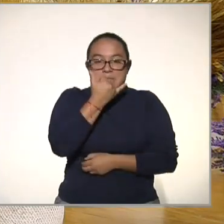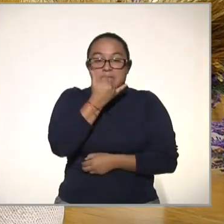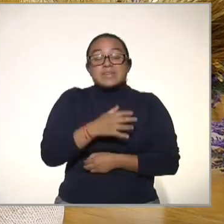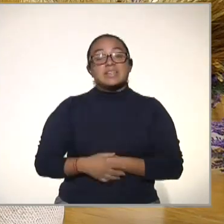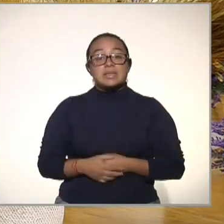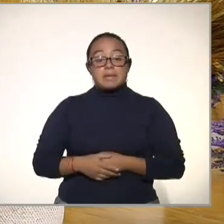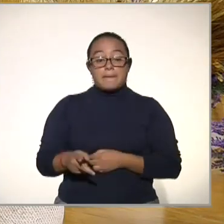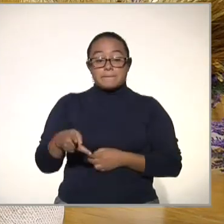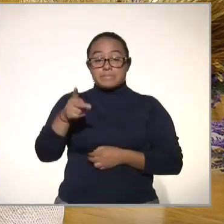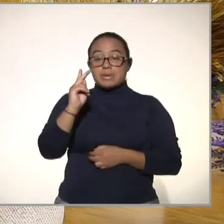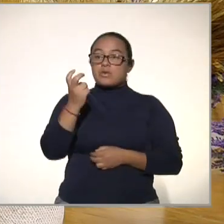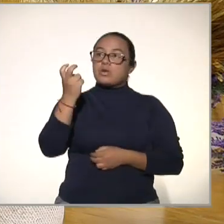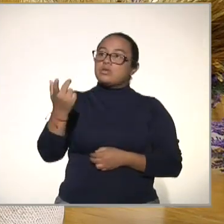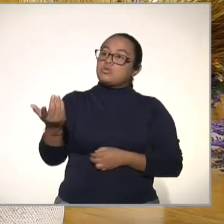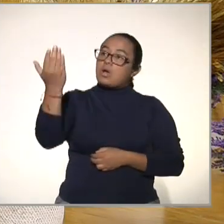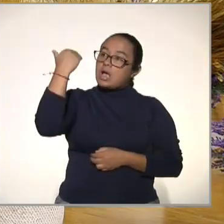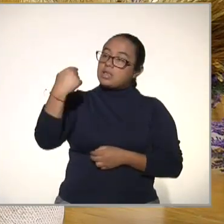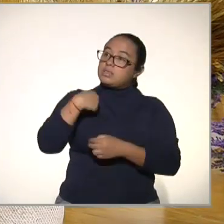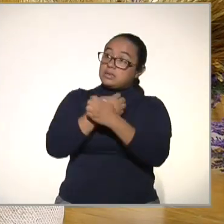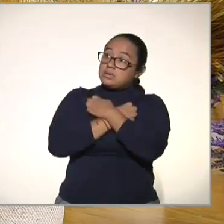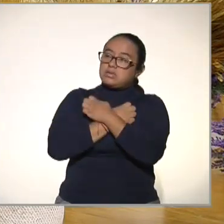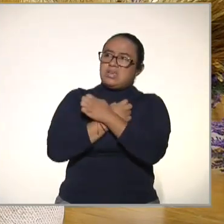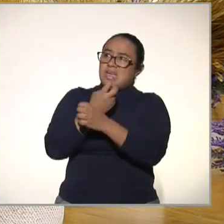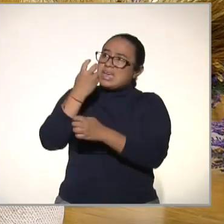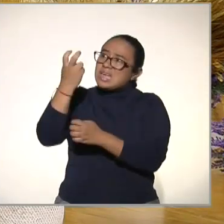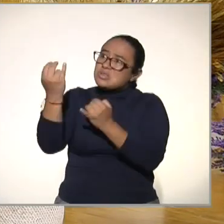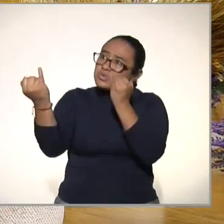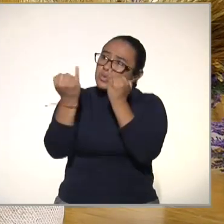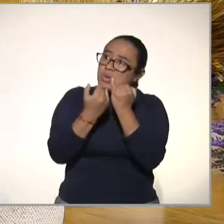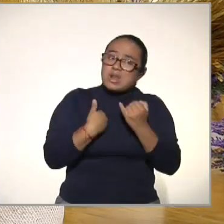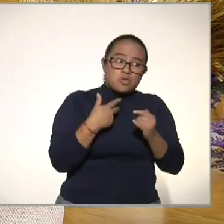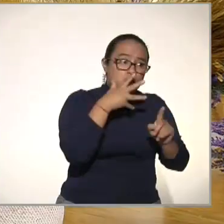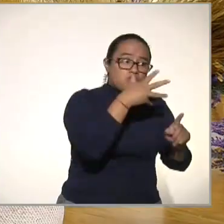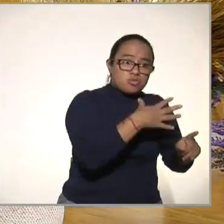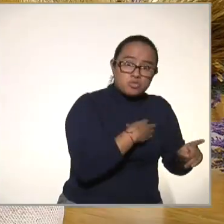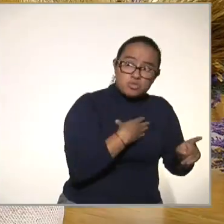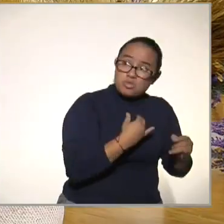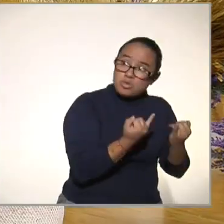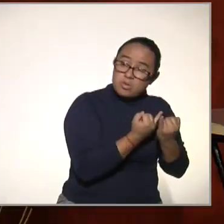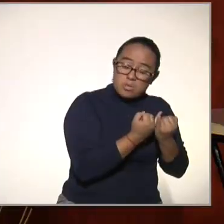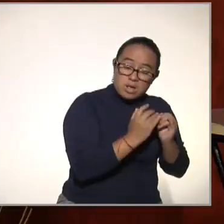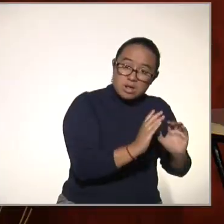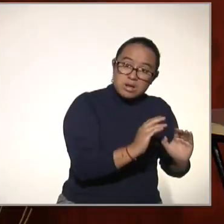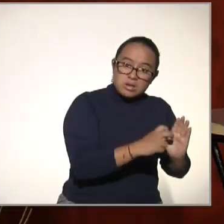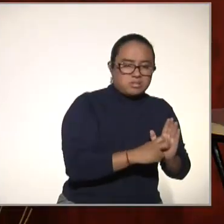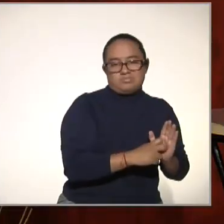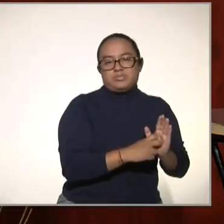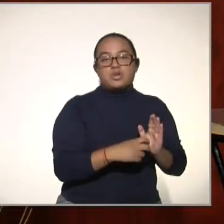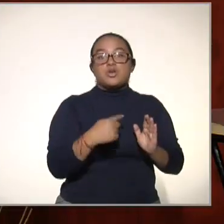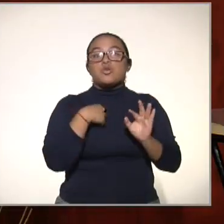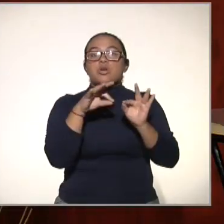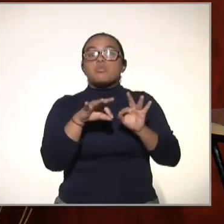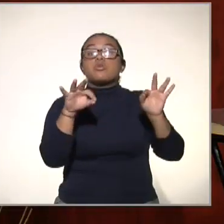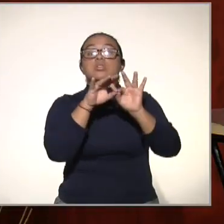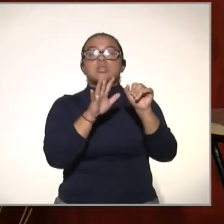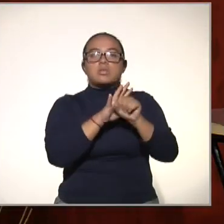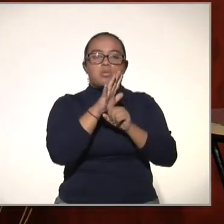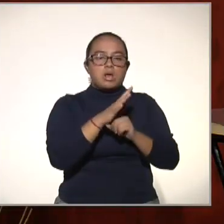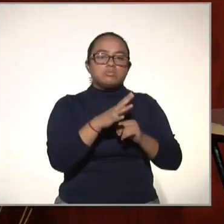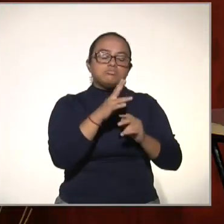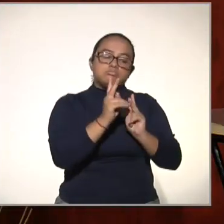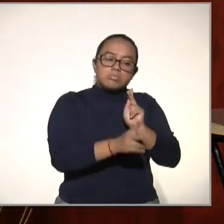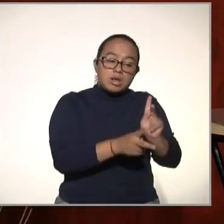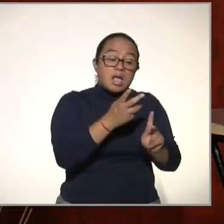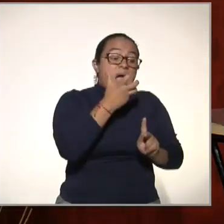a mí esa era la educación que yo no quería y entonces para mí fue muy importante establecer un espacio sin gritos y entonces elegir, porque